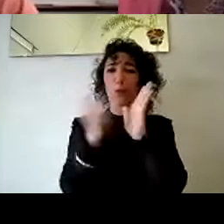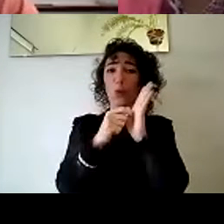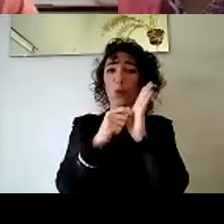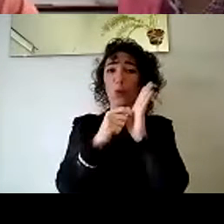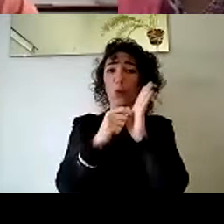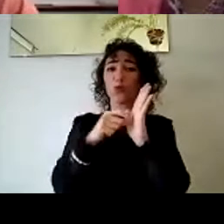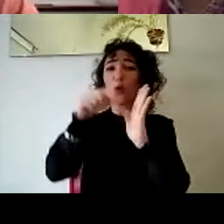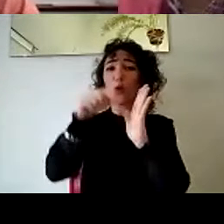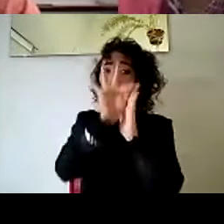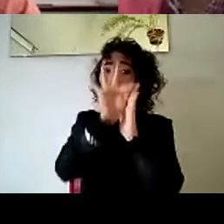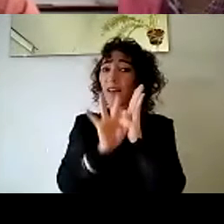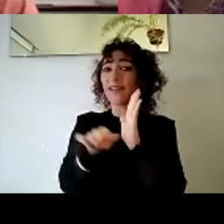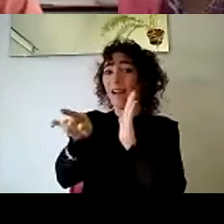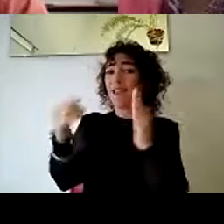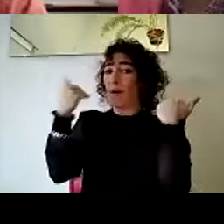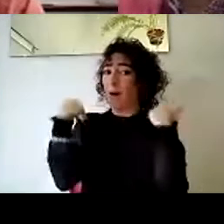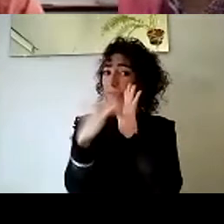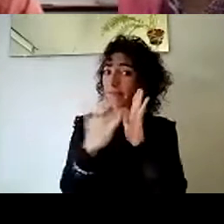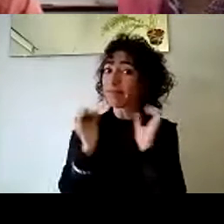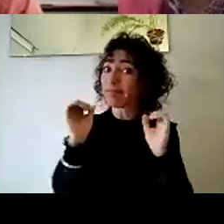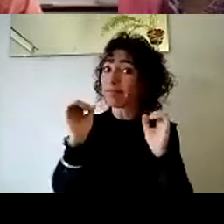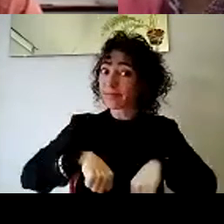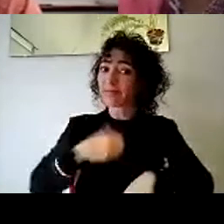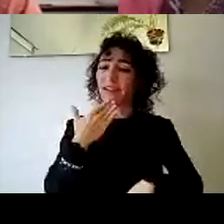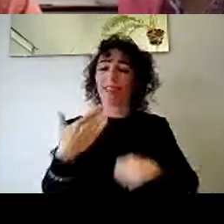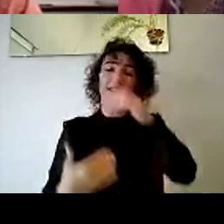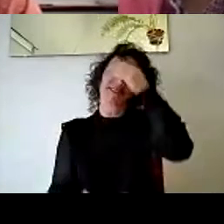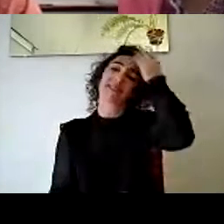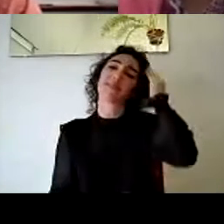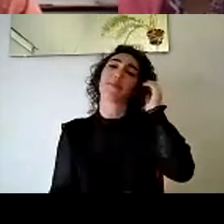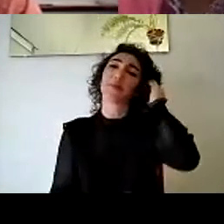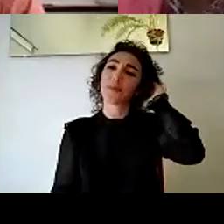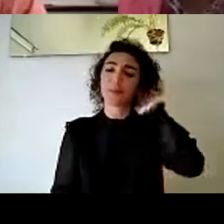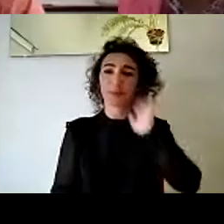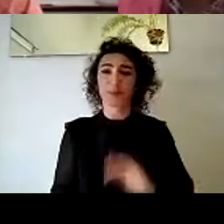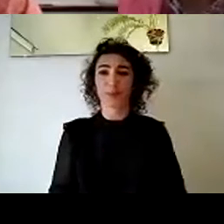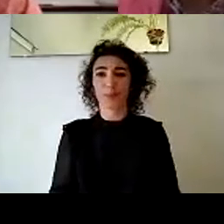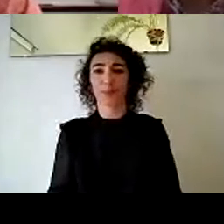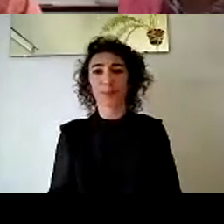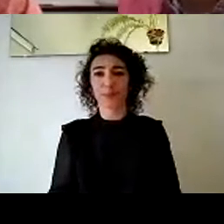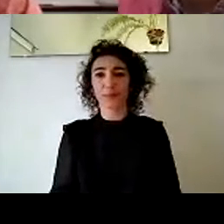Gracias. Ahora esto era. Yo me desactivo.